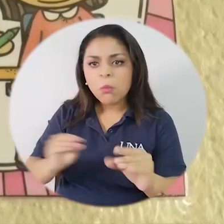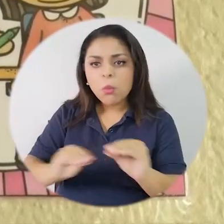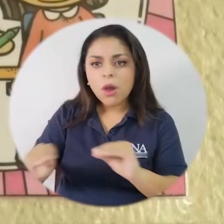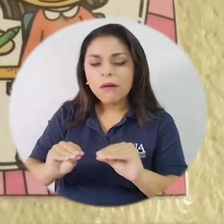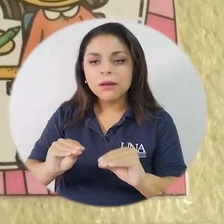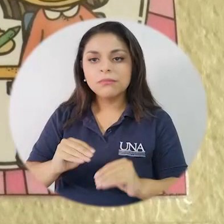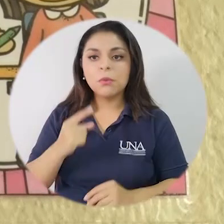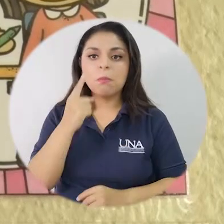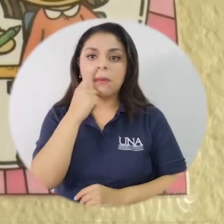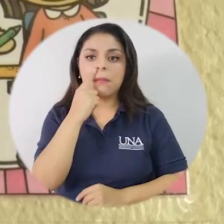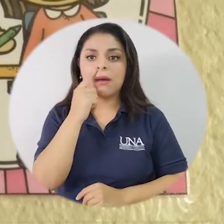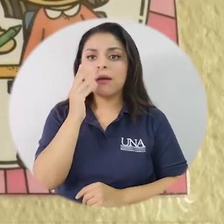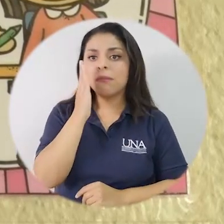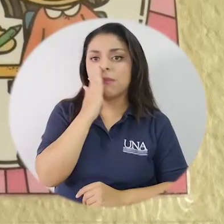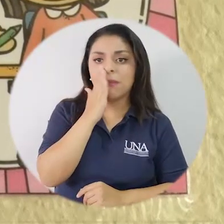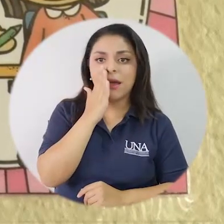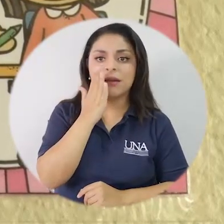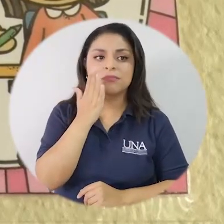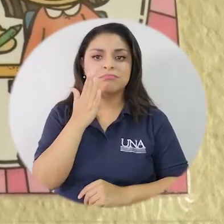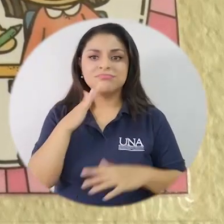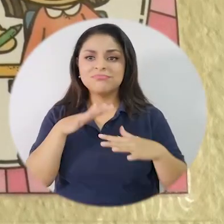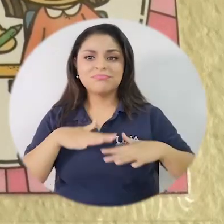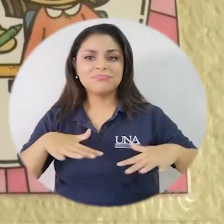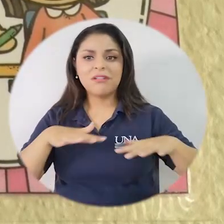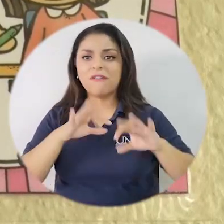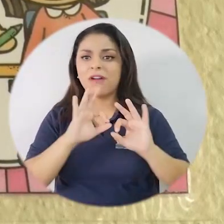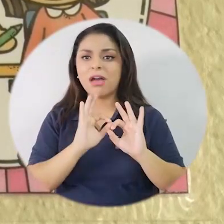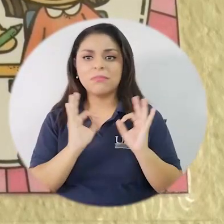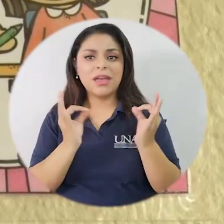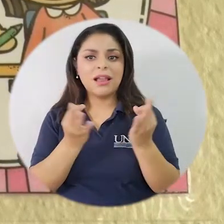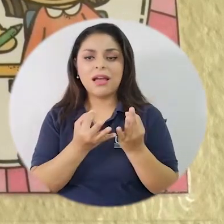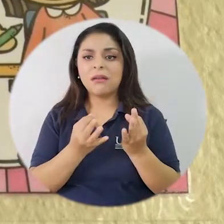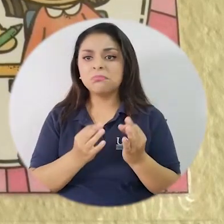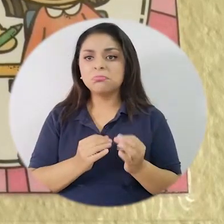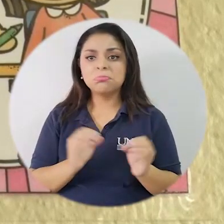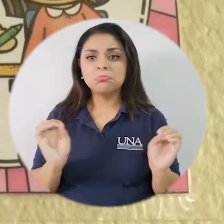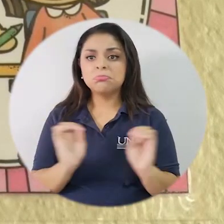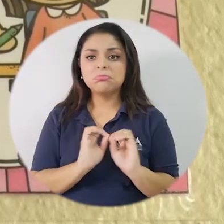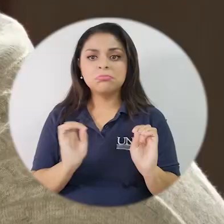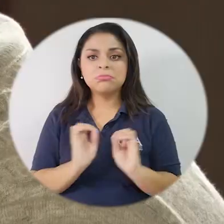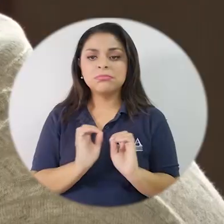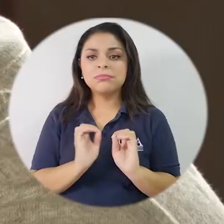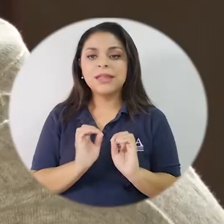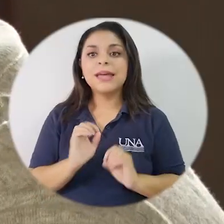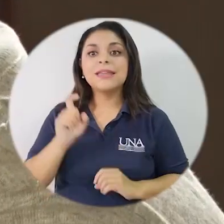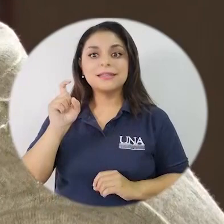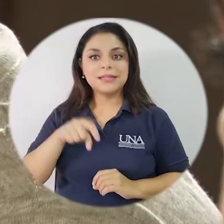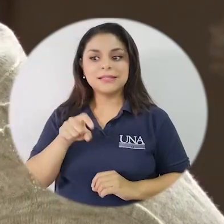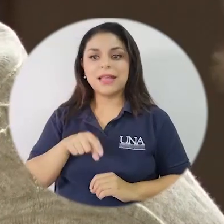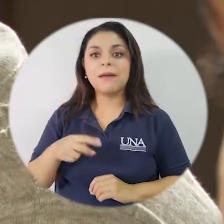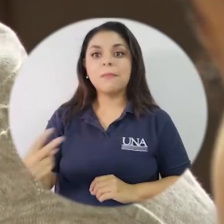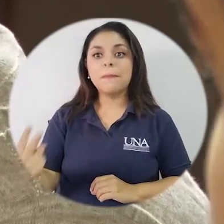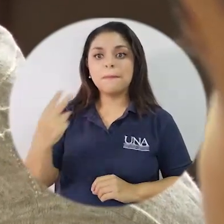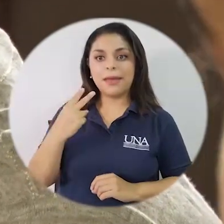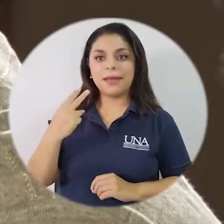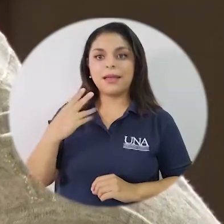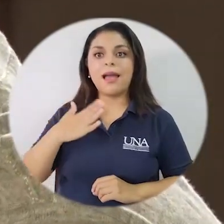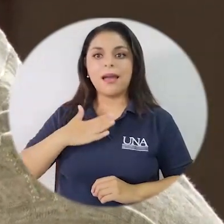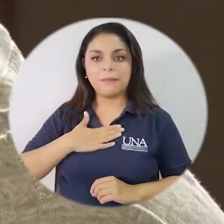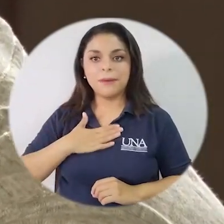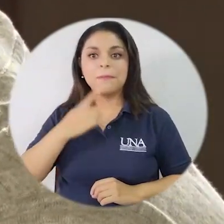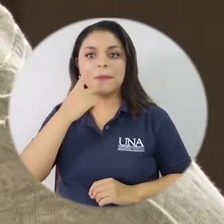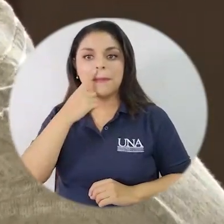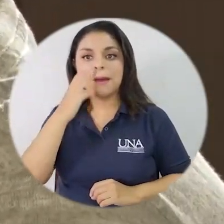mueva si papá, si mamá, si su círculo cercano no se mueve. necesita moverse. Entonces el niño ocupa ver